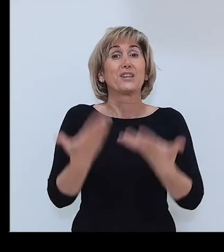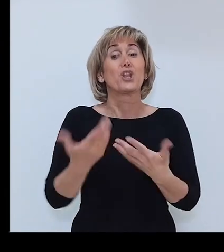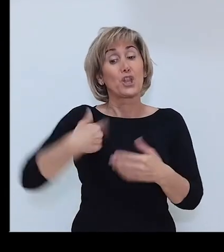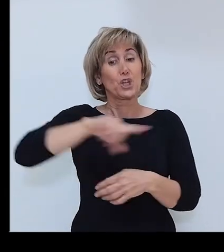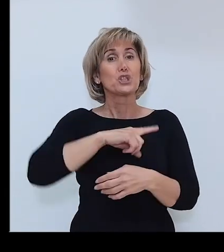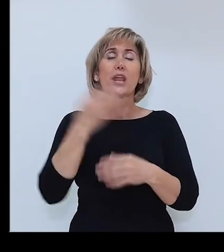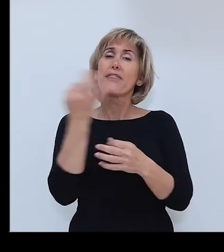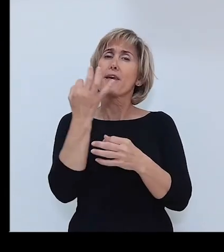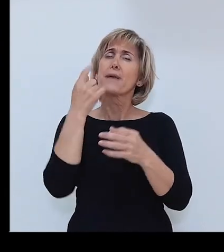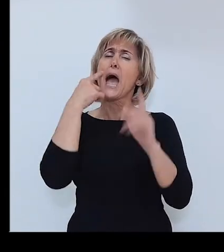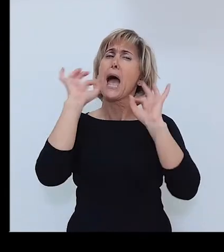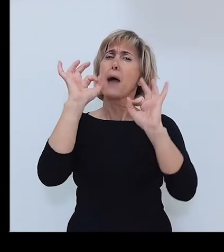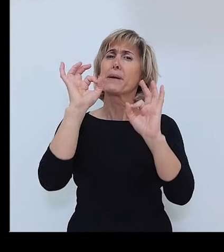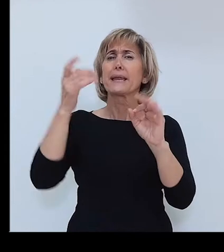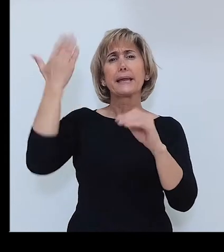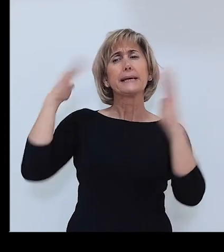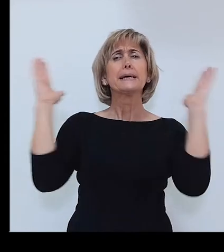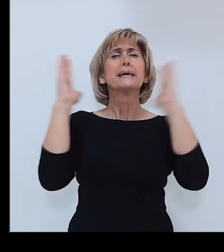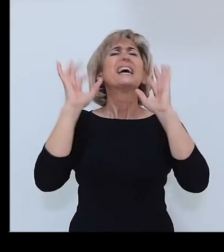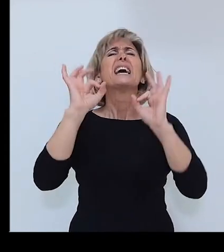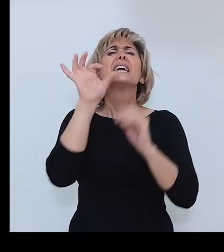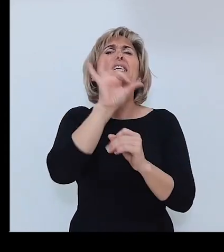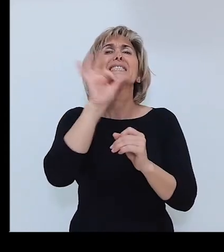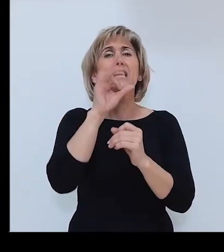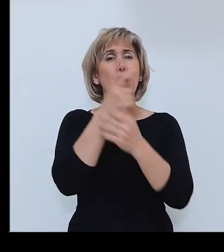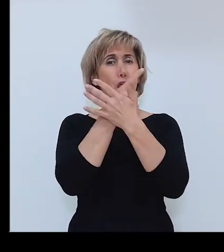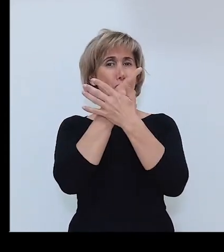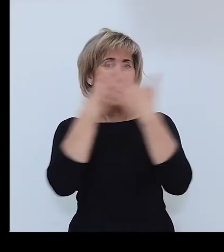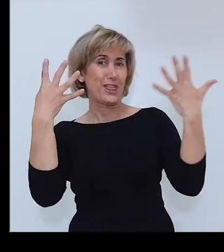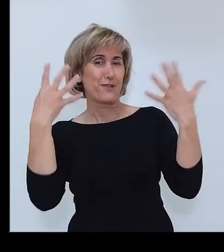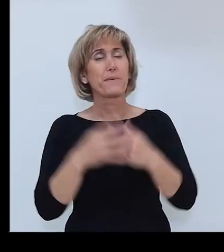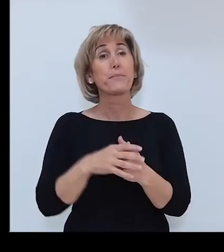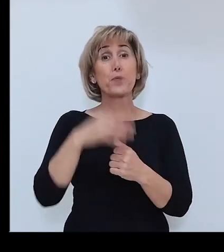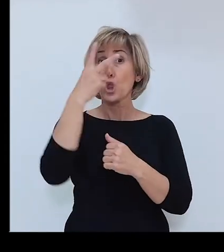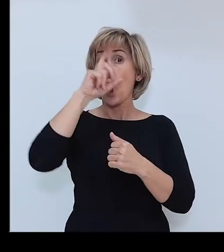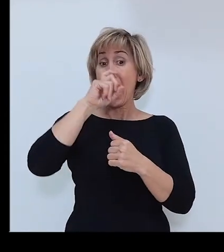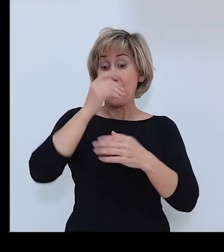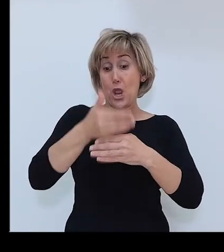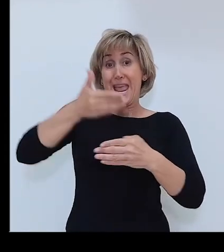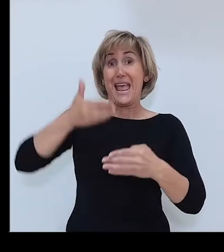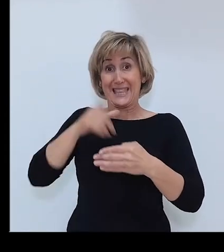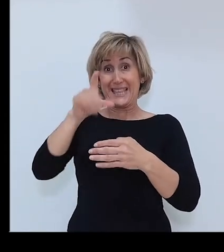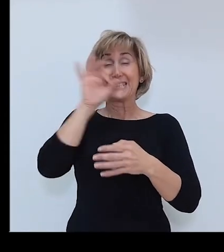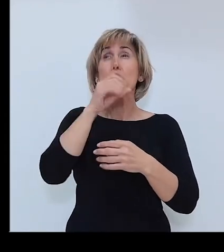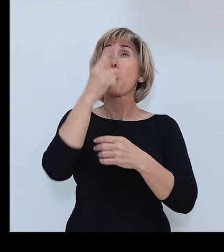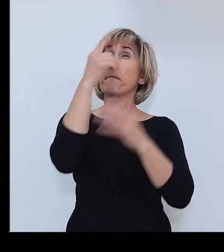tenemos que situarnos a principios del siglo XIX, 2 años antes de que empezara el siglo. En